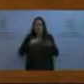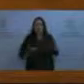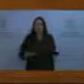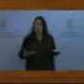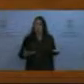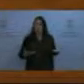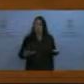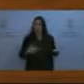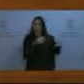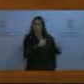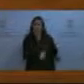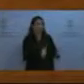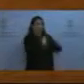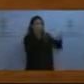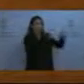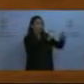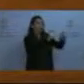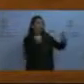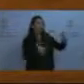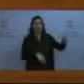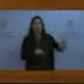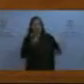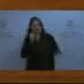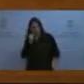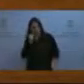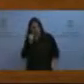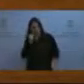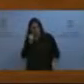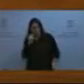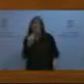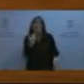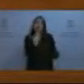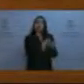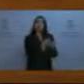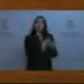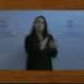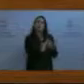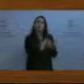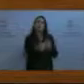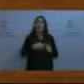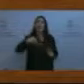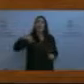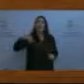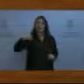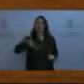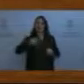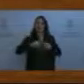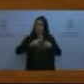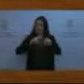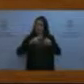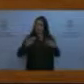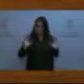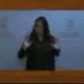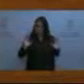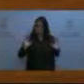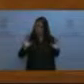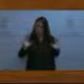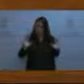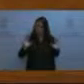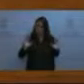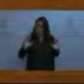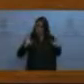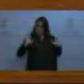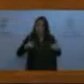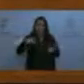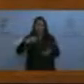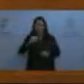Nombrada por Javier Fernández y ratificada y mantenida por el presidente del Principado de Asturias, por el presidente